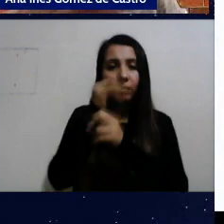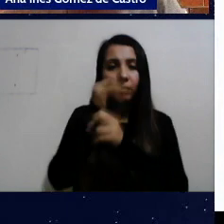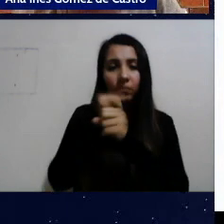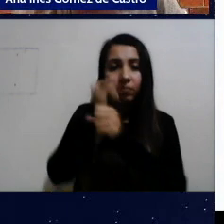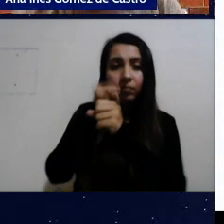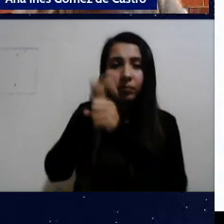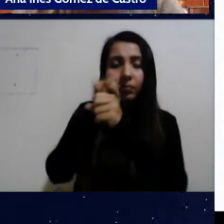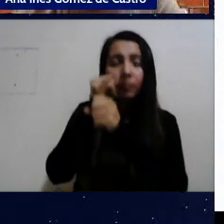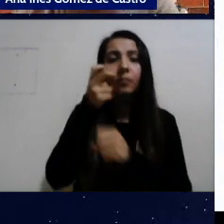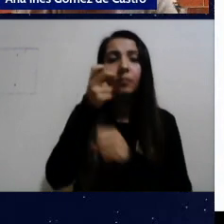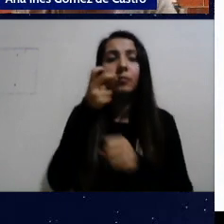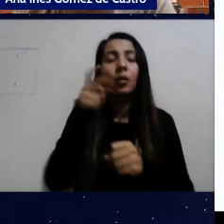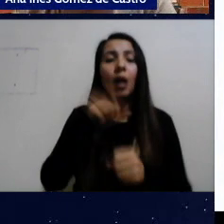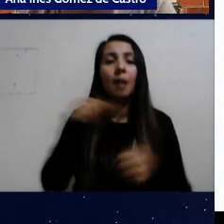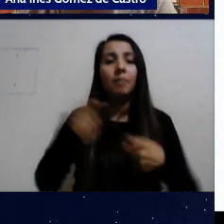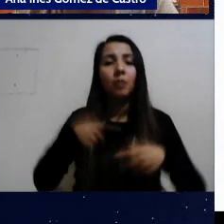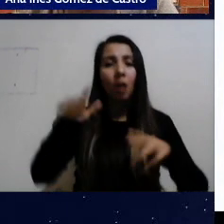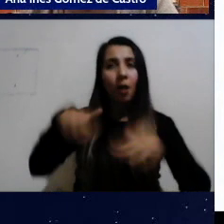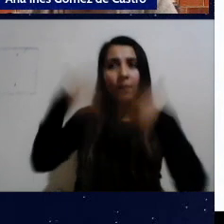Entonces, por ejemplo,